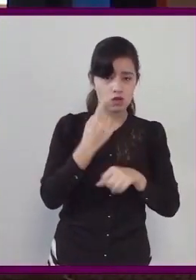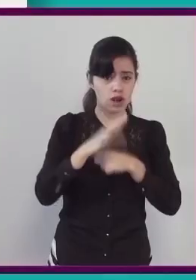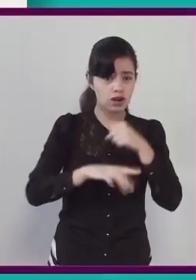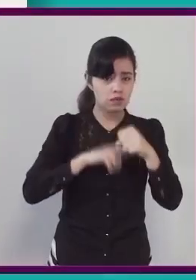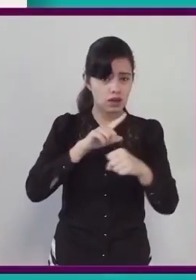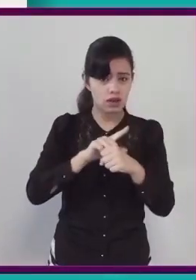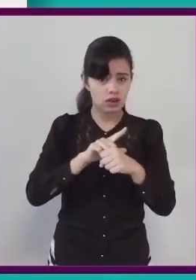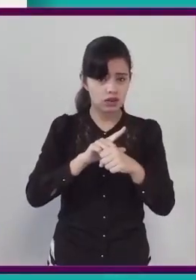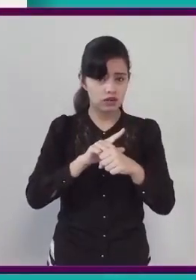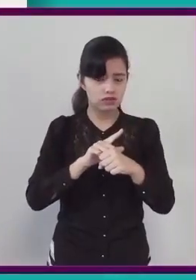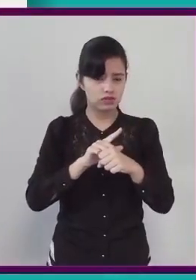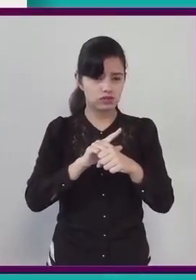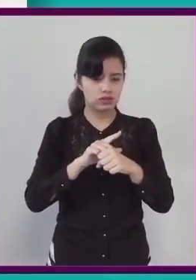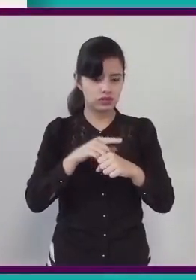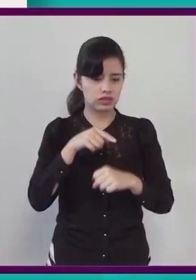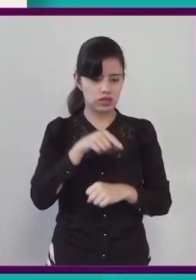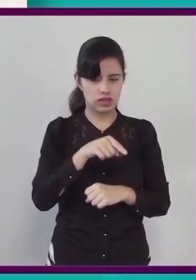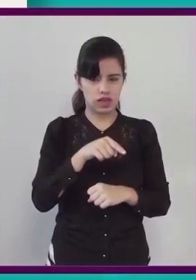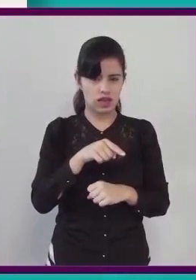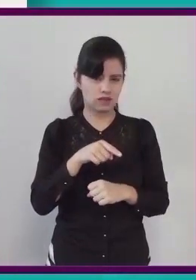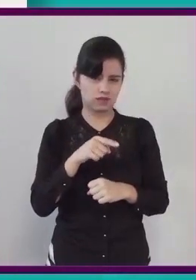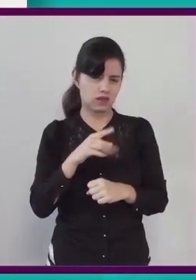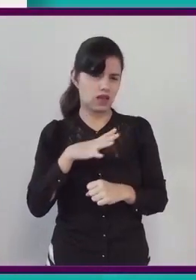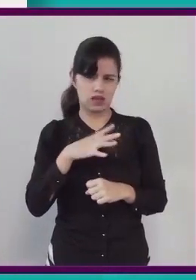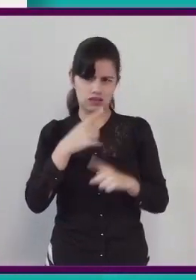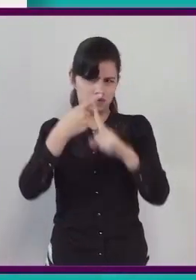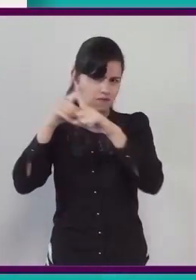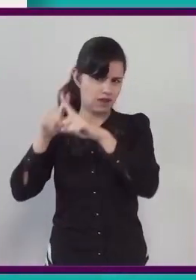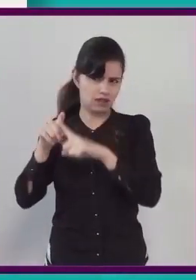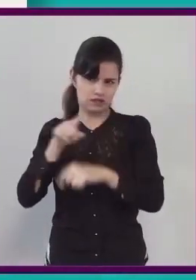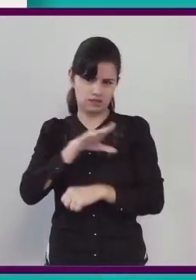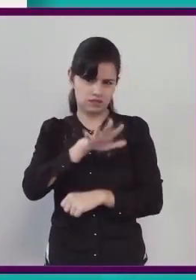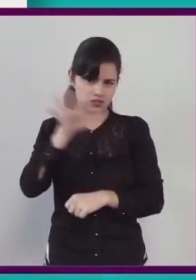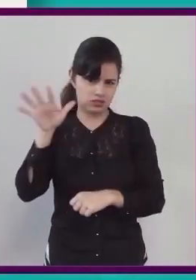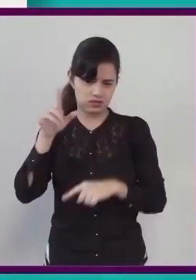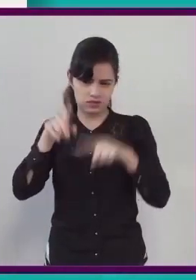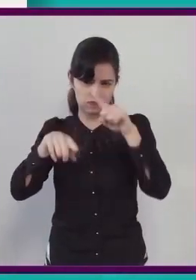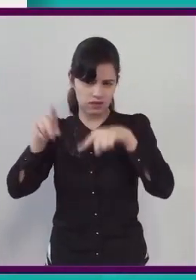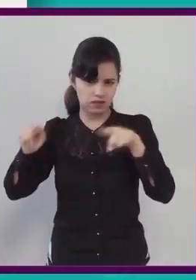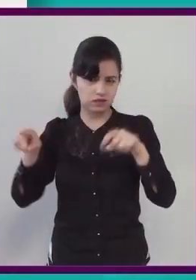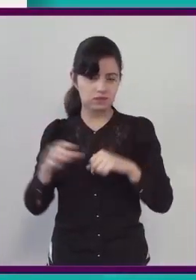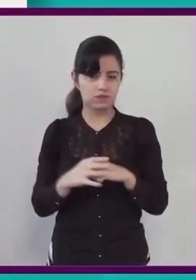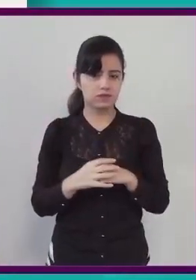diversidad, lo que hace la selva o el ecosistema diverso es recibe